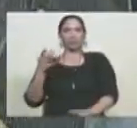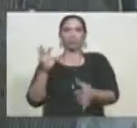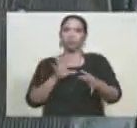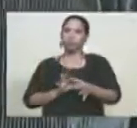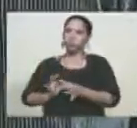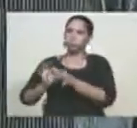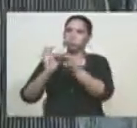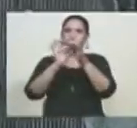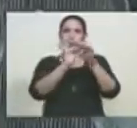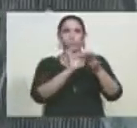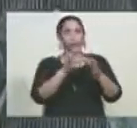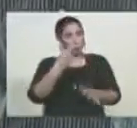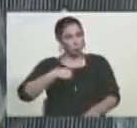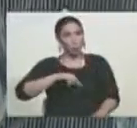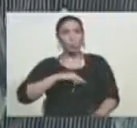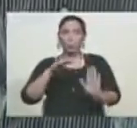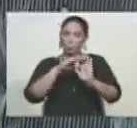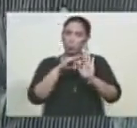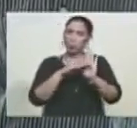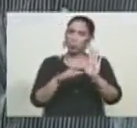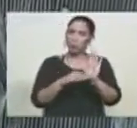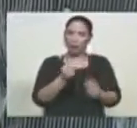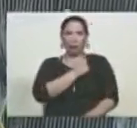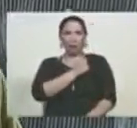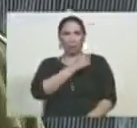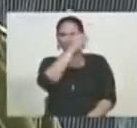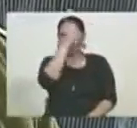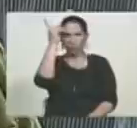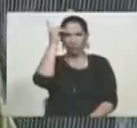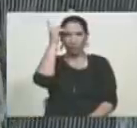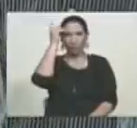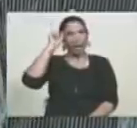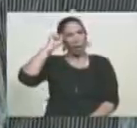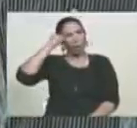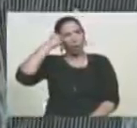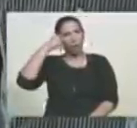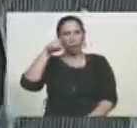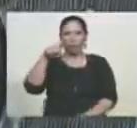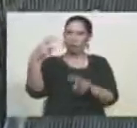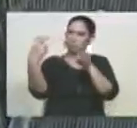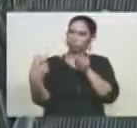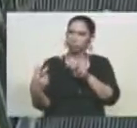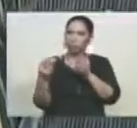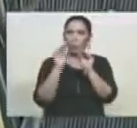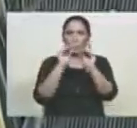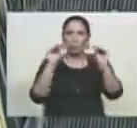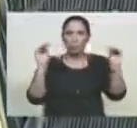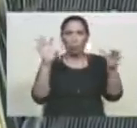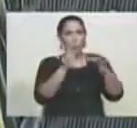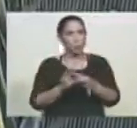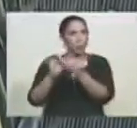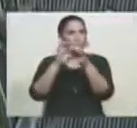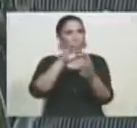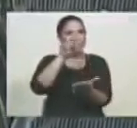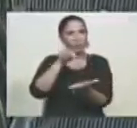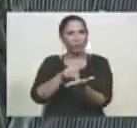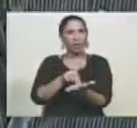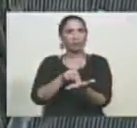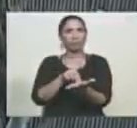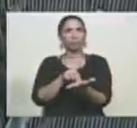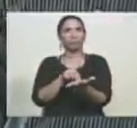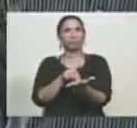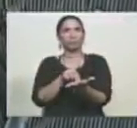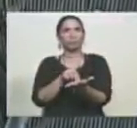siendo disciplinado, mi camarada Diosdado. Me acuerdo cuando usted se sentó para convocar a la Unión Nacional